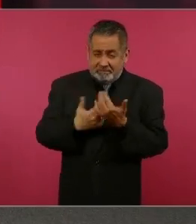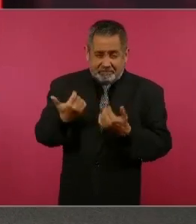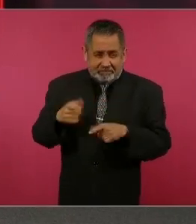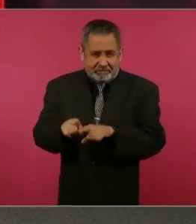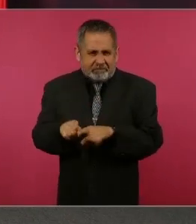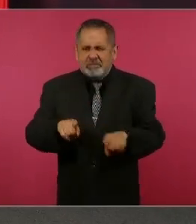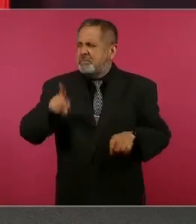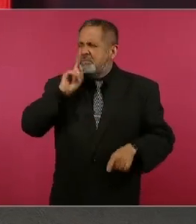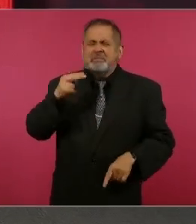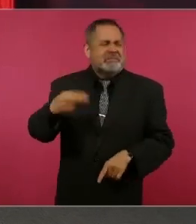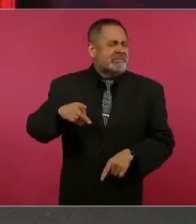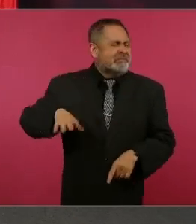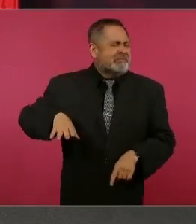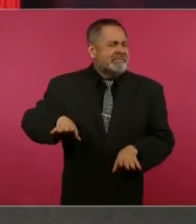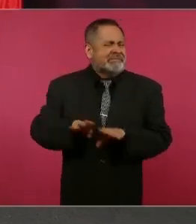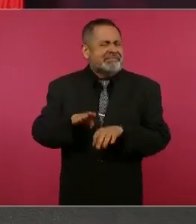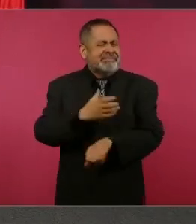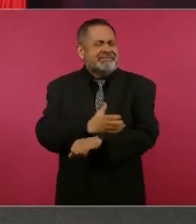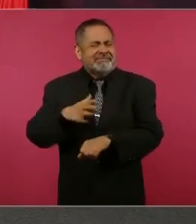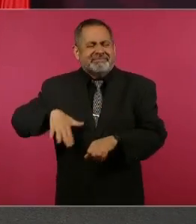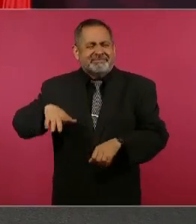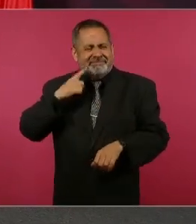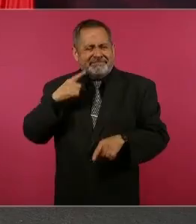¿Cómo se llama la compañera que viene con nosotros?